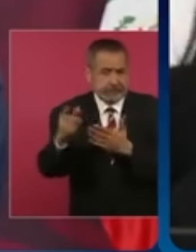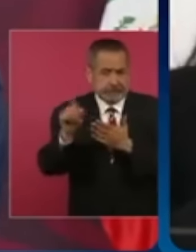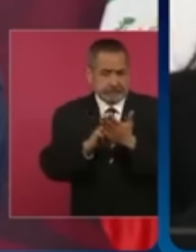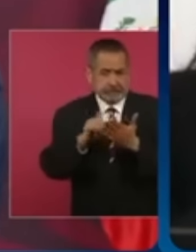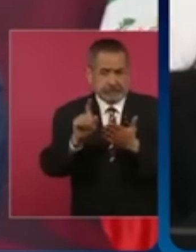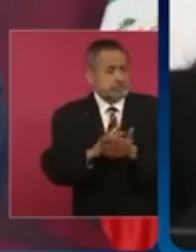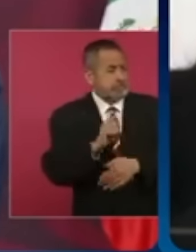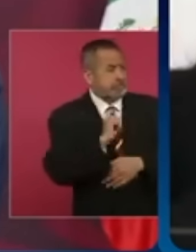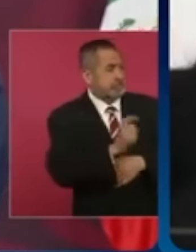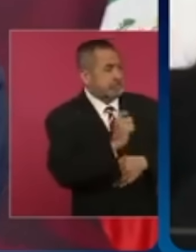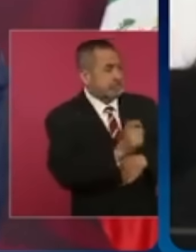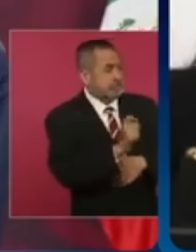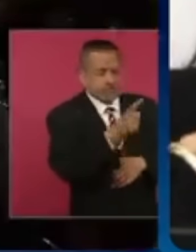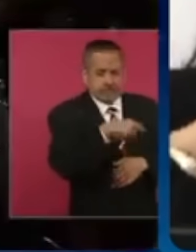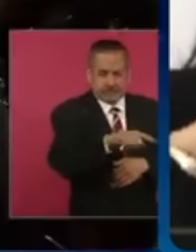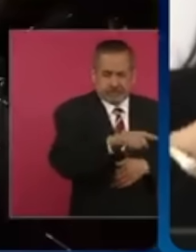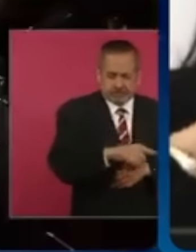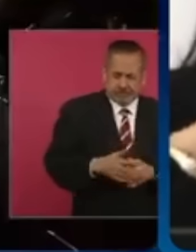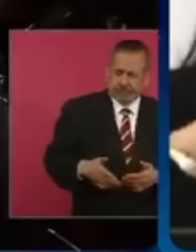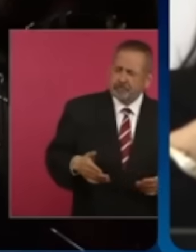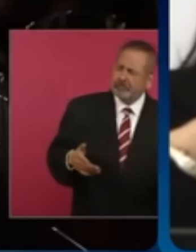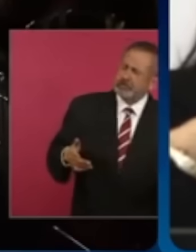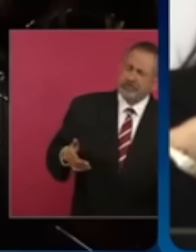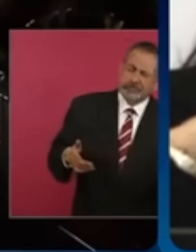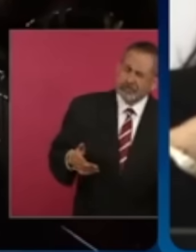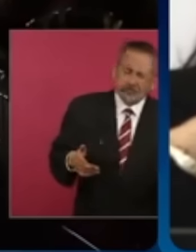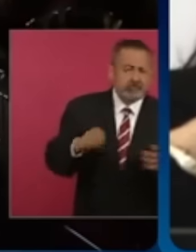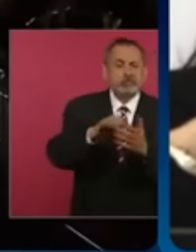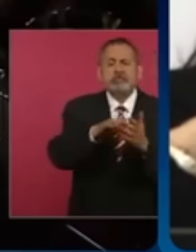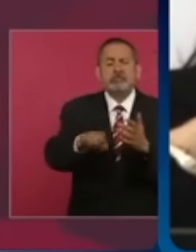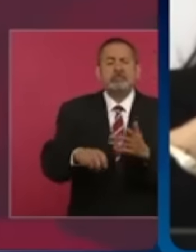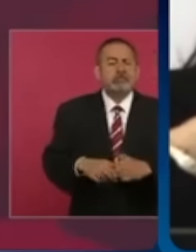mensuales. Por ejemplo,